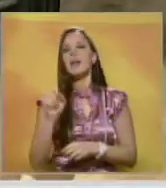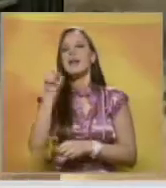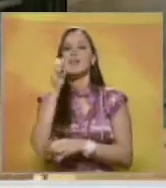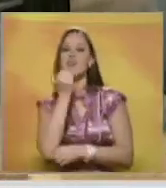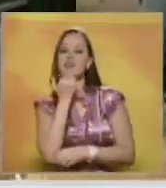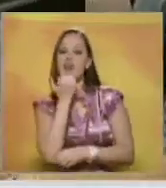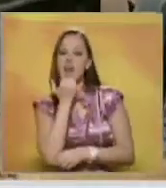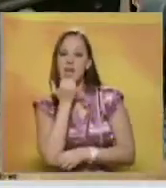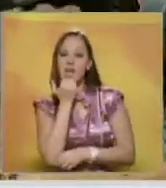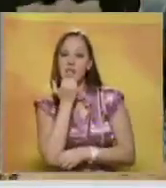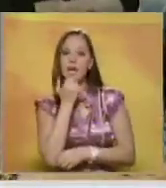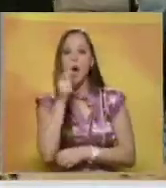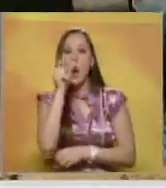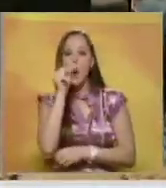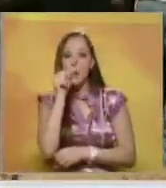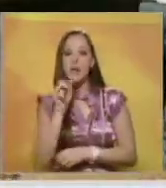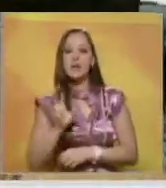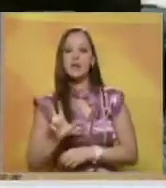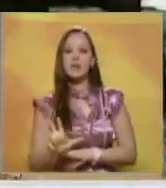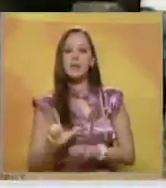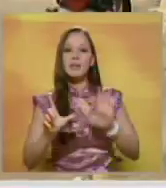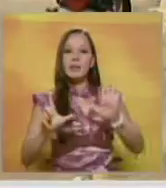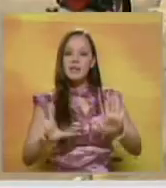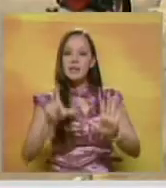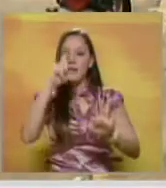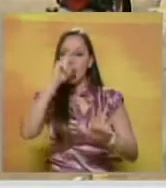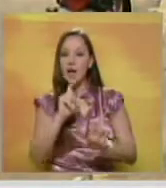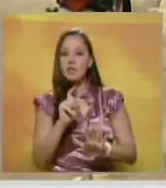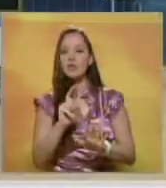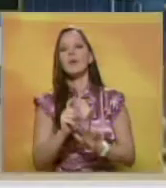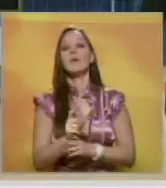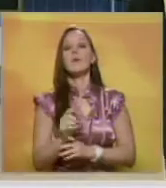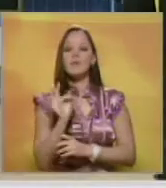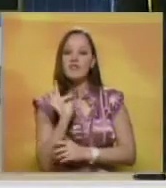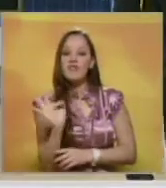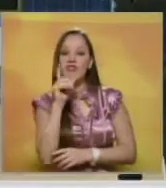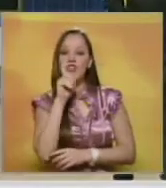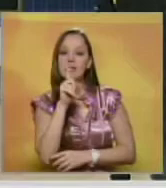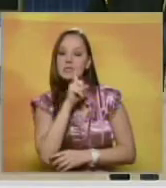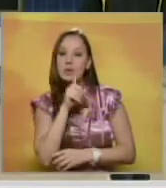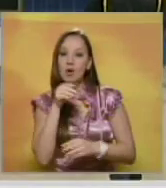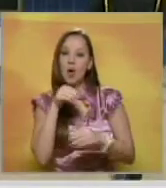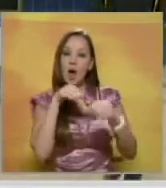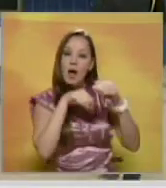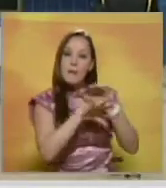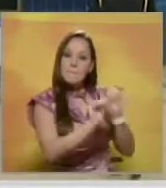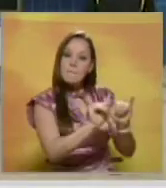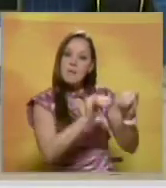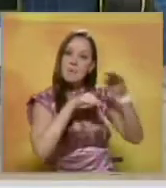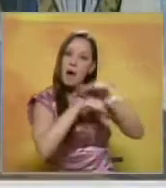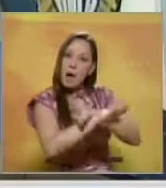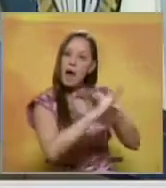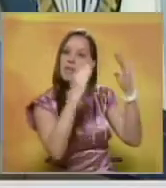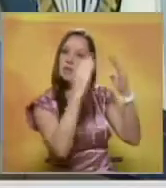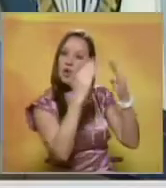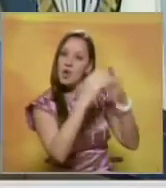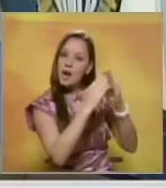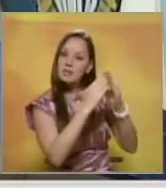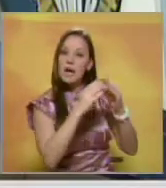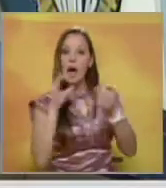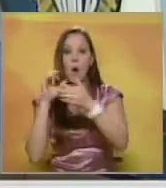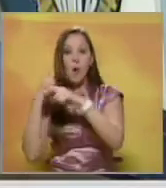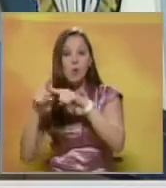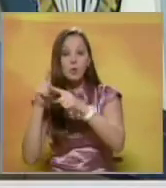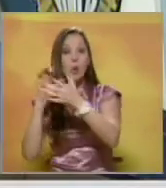Prado, un hombre de 37 años de edad identificado como Francisco Hernández fue asesinado dentro de su propia casa por un amigo